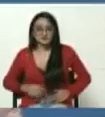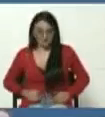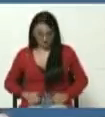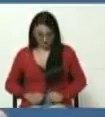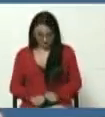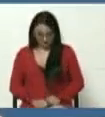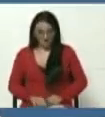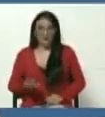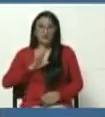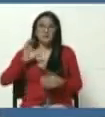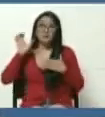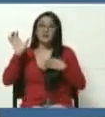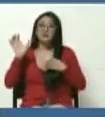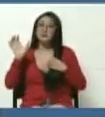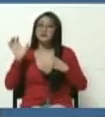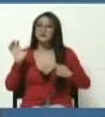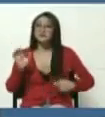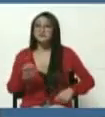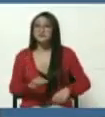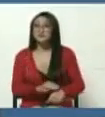del país.